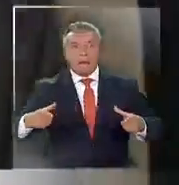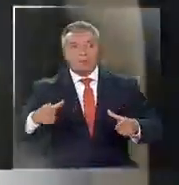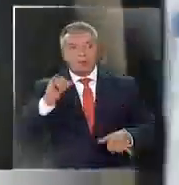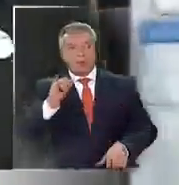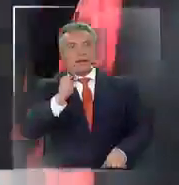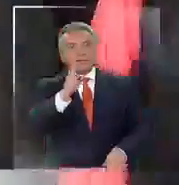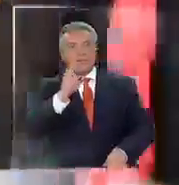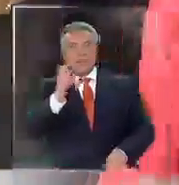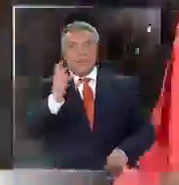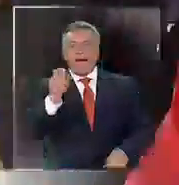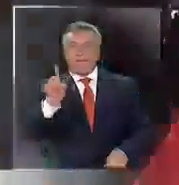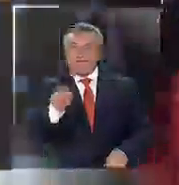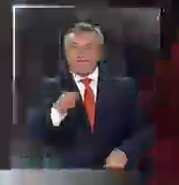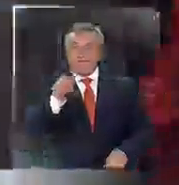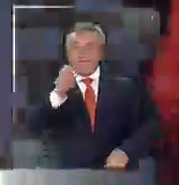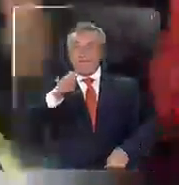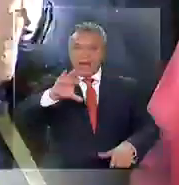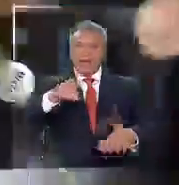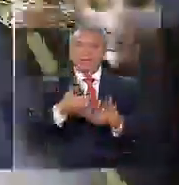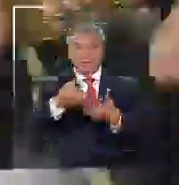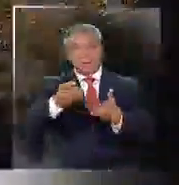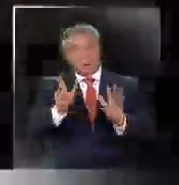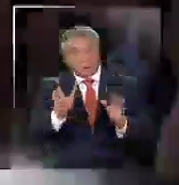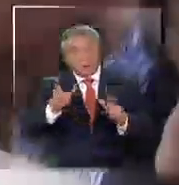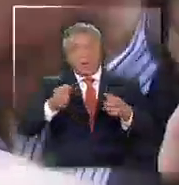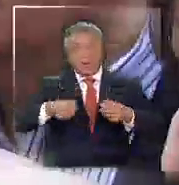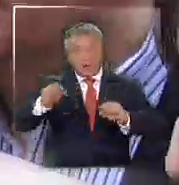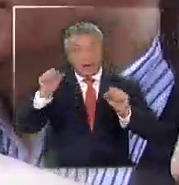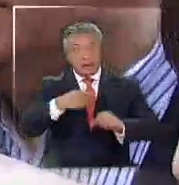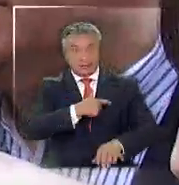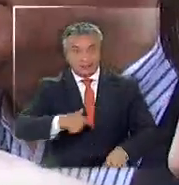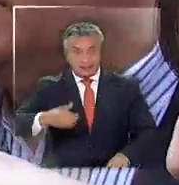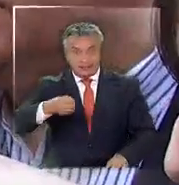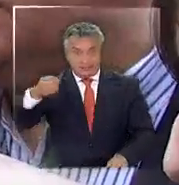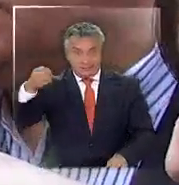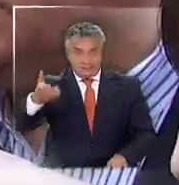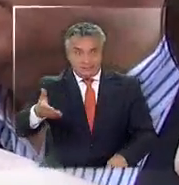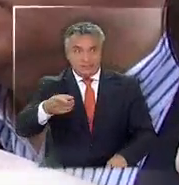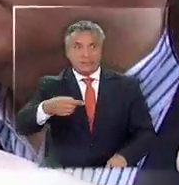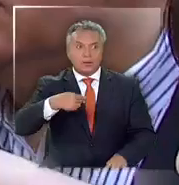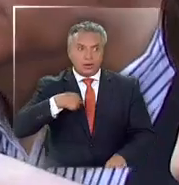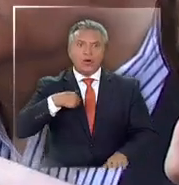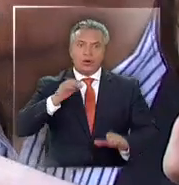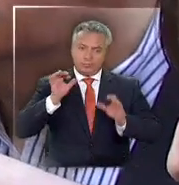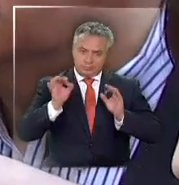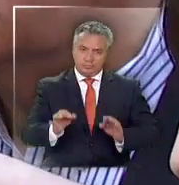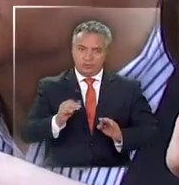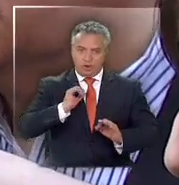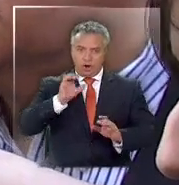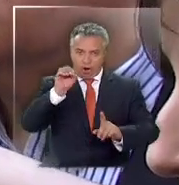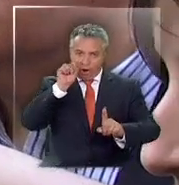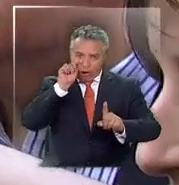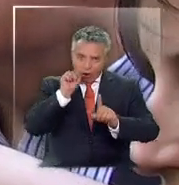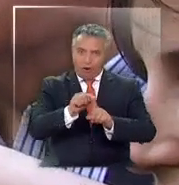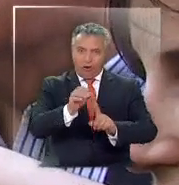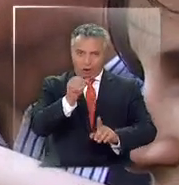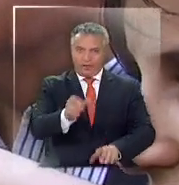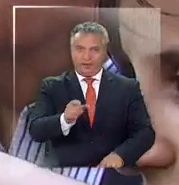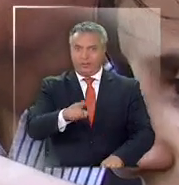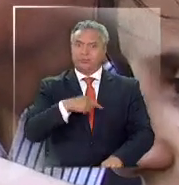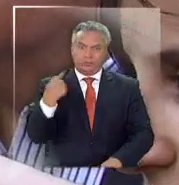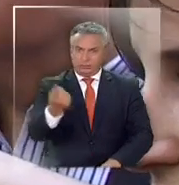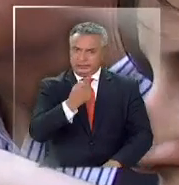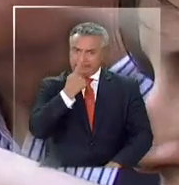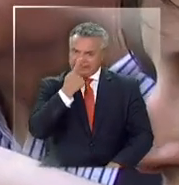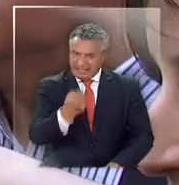Beatriz Sánchez gane la presidencia de la República. También tengo que ser bastante objetivo y ponernos serios todos, porque